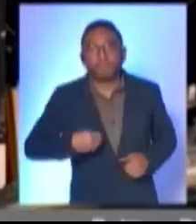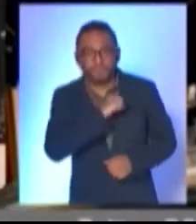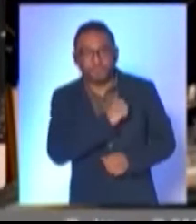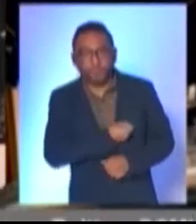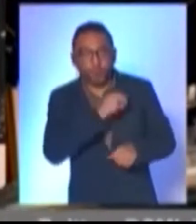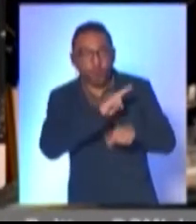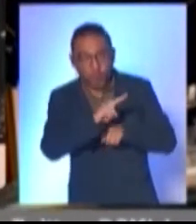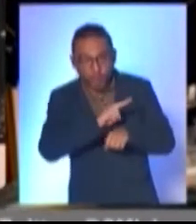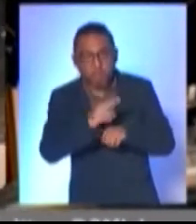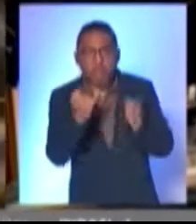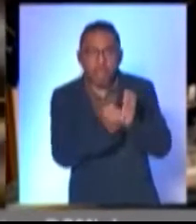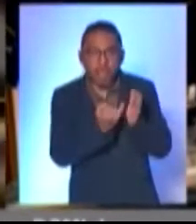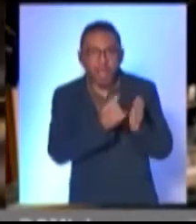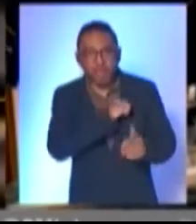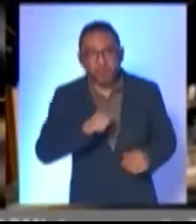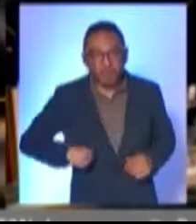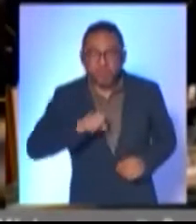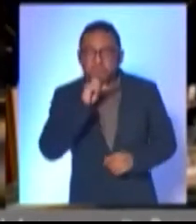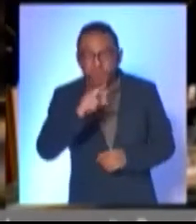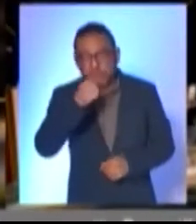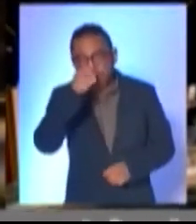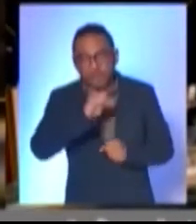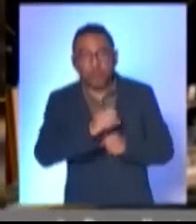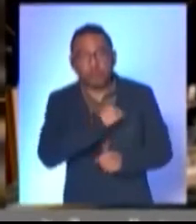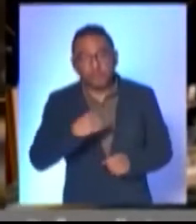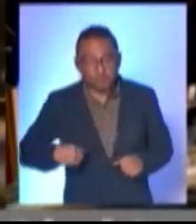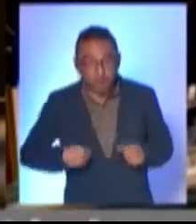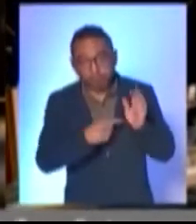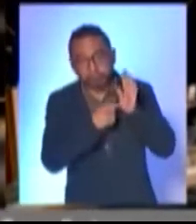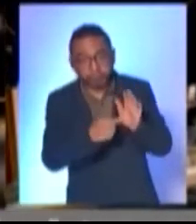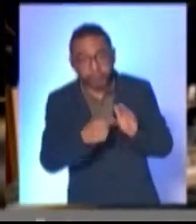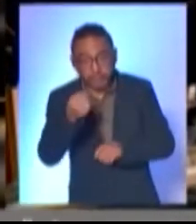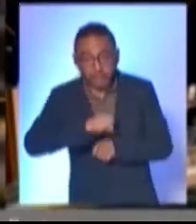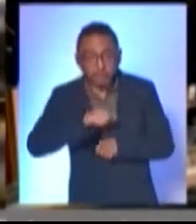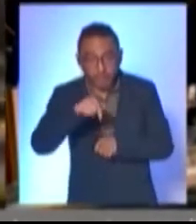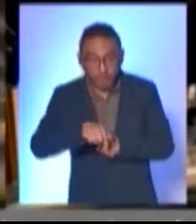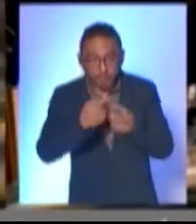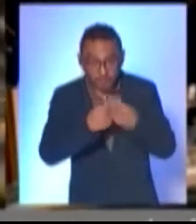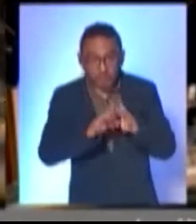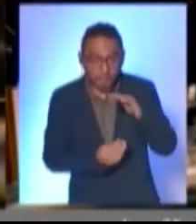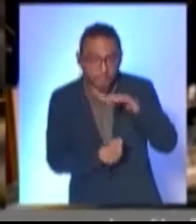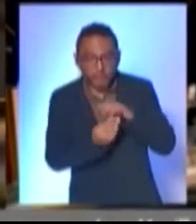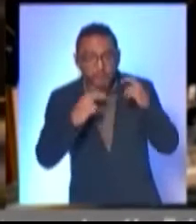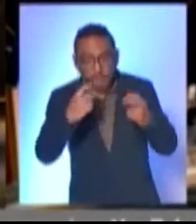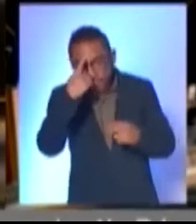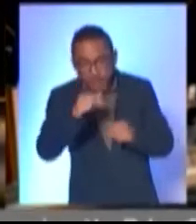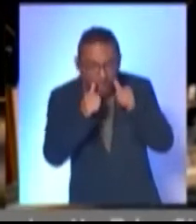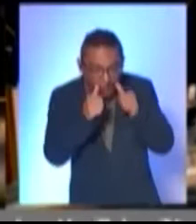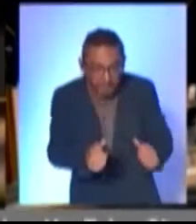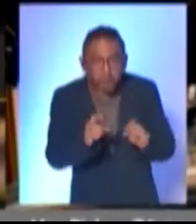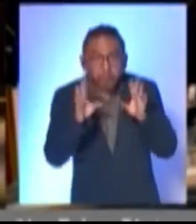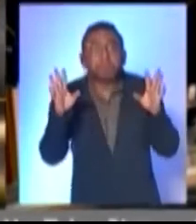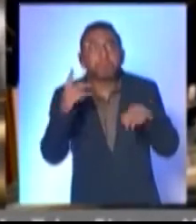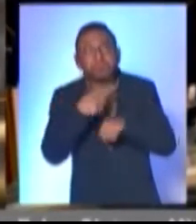el ayuntamiento presentó a través del secretario municipal que esta semana entrará en funciones la Mesa Operativa de Atención de Riesgos y